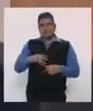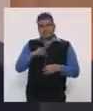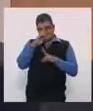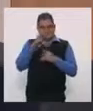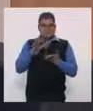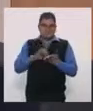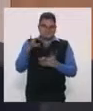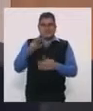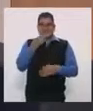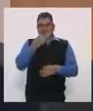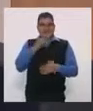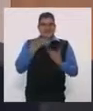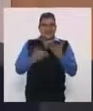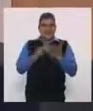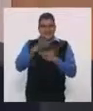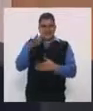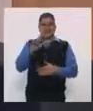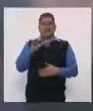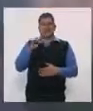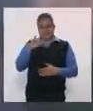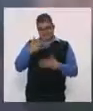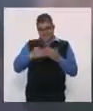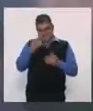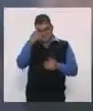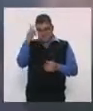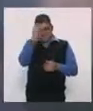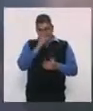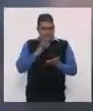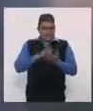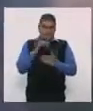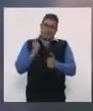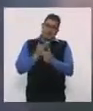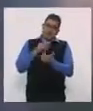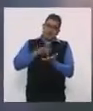muchísimas gracias, psicóloga, desarrollista humana, tanatóloga. Gracias, Gina. Gracias a ti, como siempre.